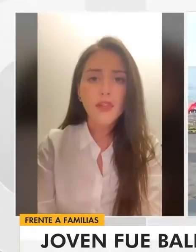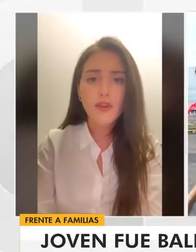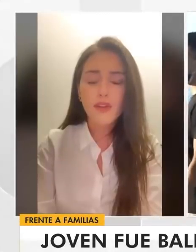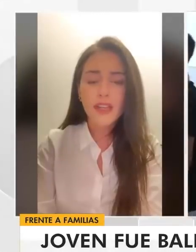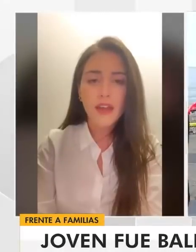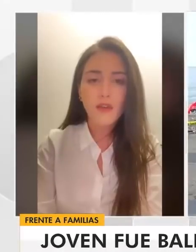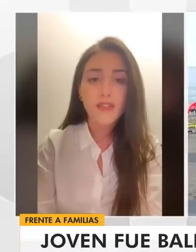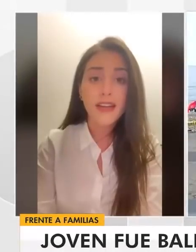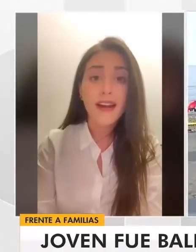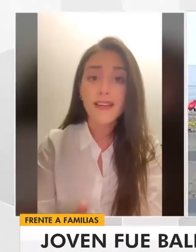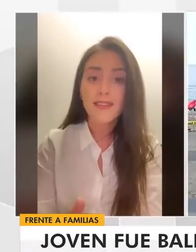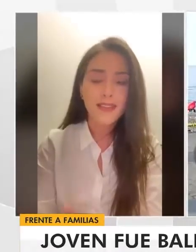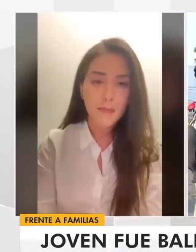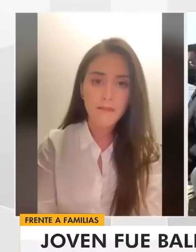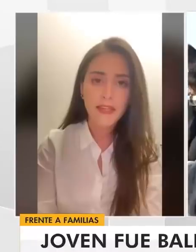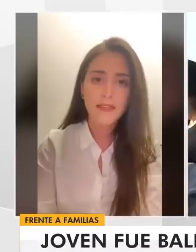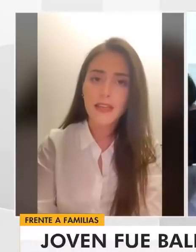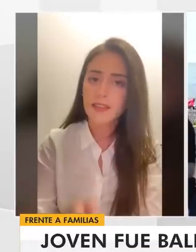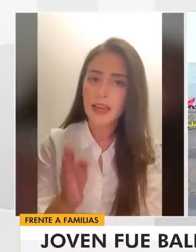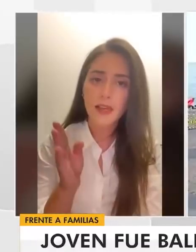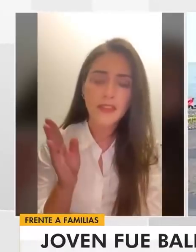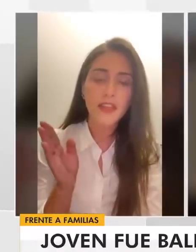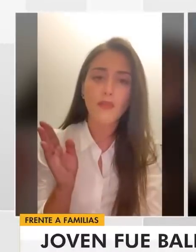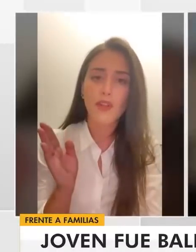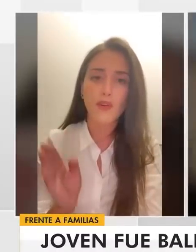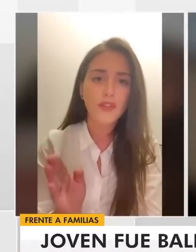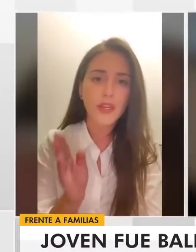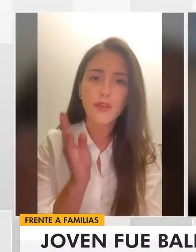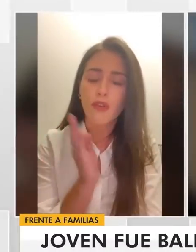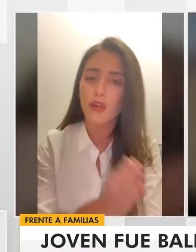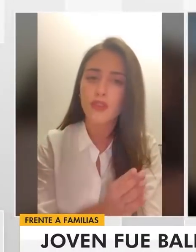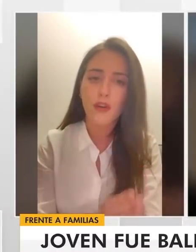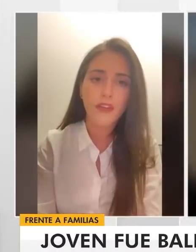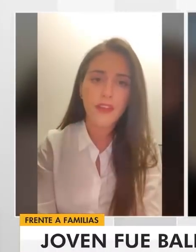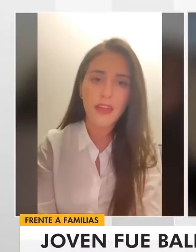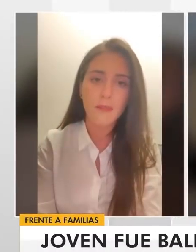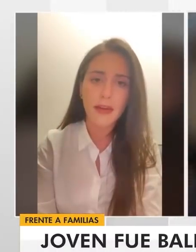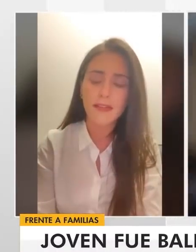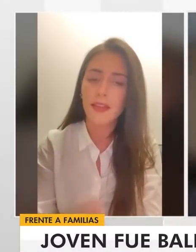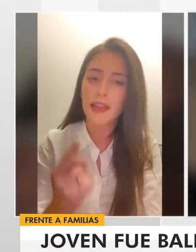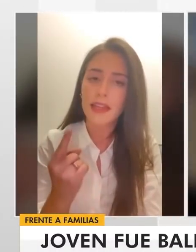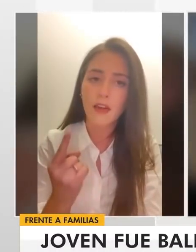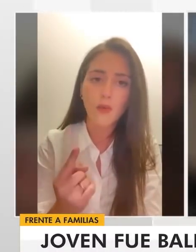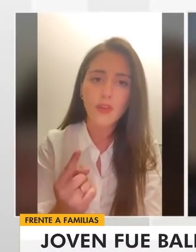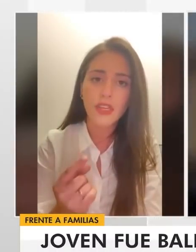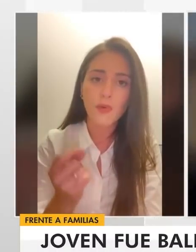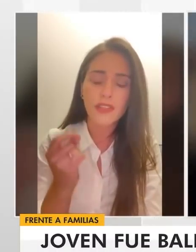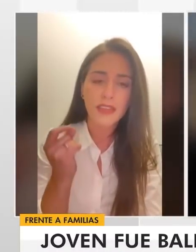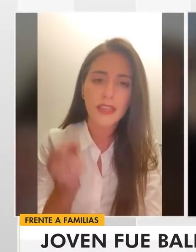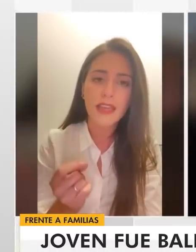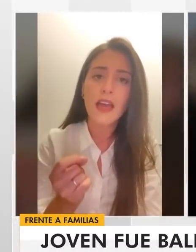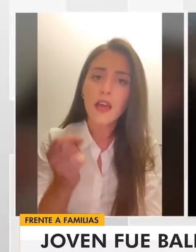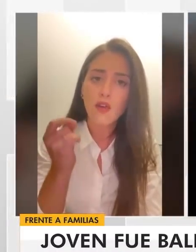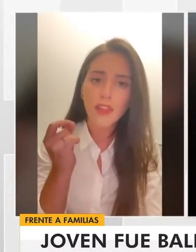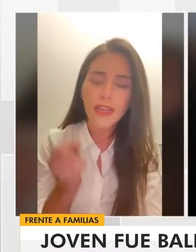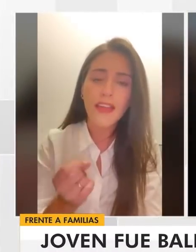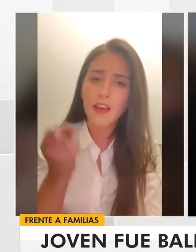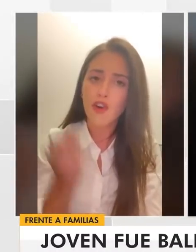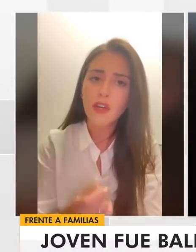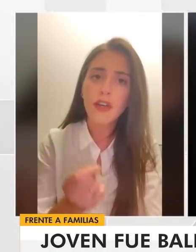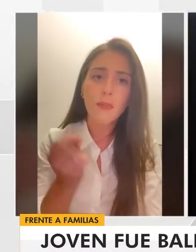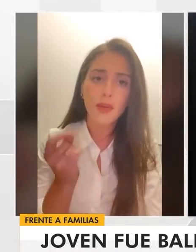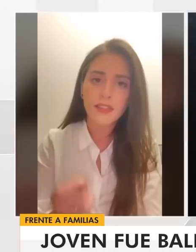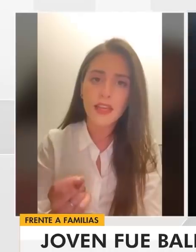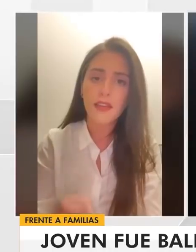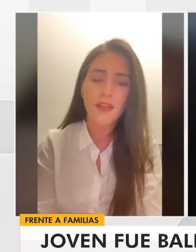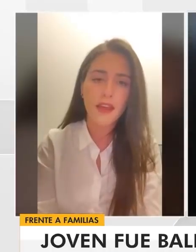Este tipo de hechos nos tiene que consternar siempre, ya sea que pase en el borde costero o en los cerros de Viña del Mar. Desde el día 1 tenemos una estrategia coordinada